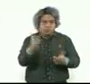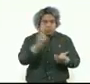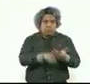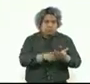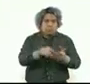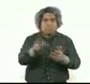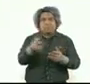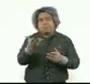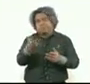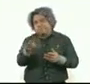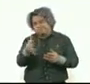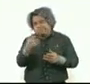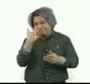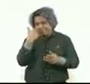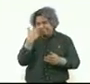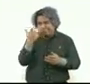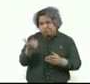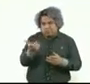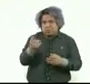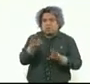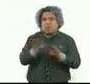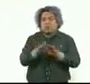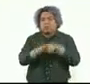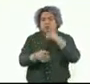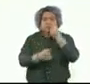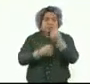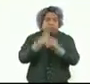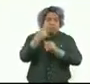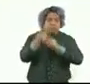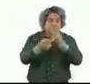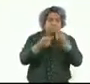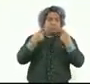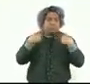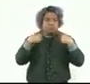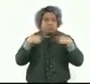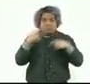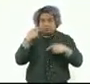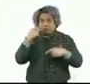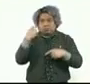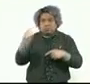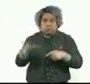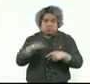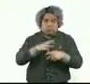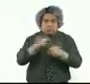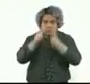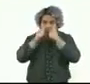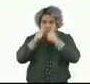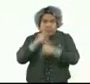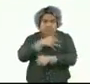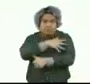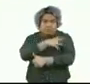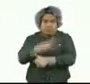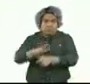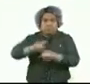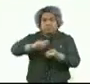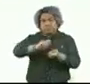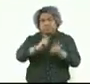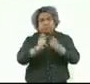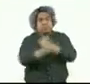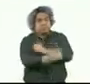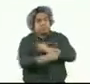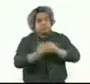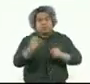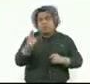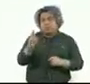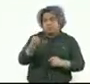vio por ahí una tendencia de personas que se encontraban en atención general que tuvieron que pasar al área de terapia